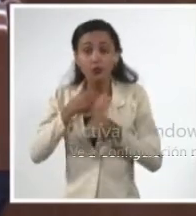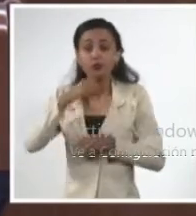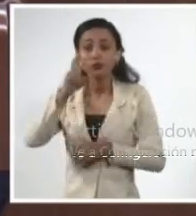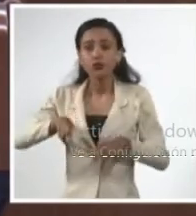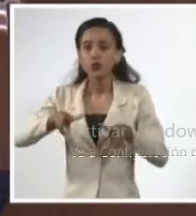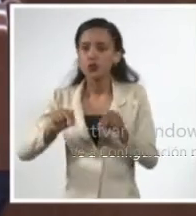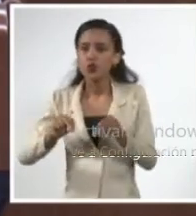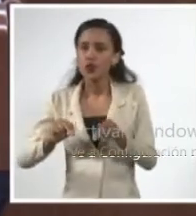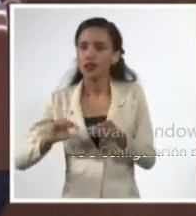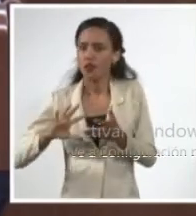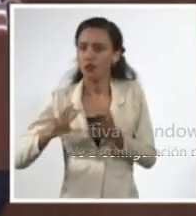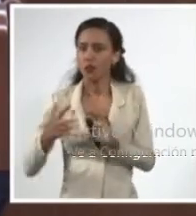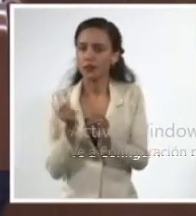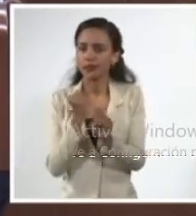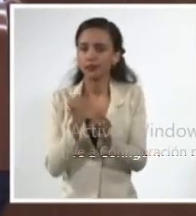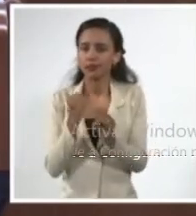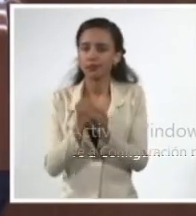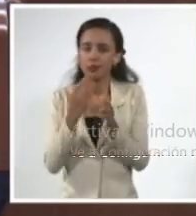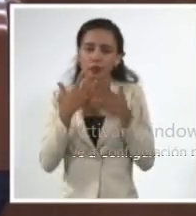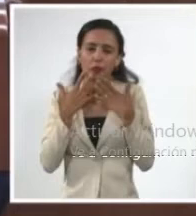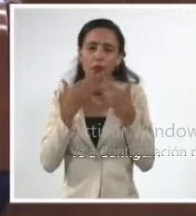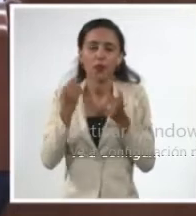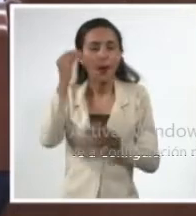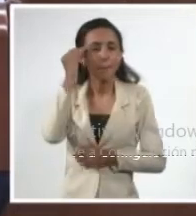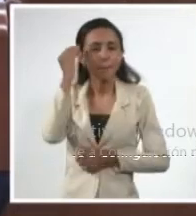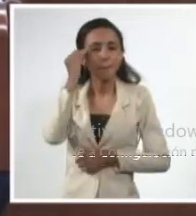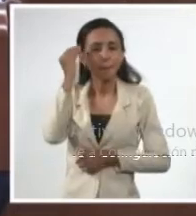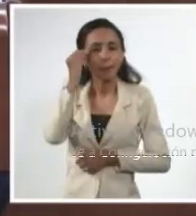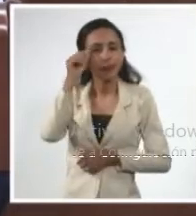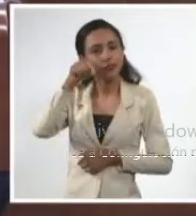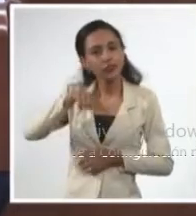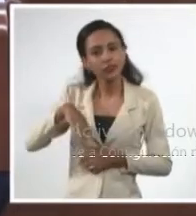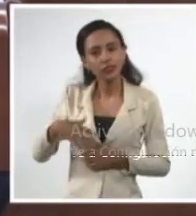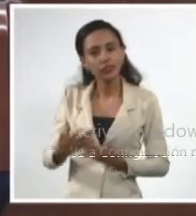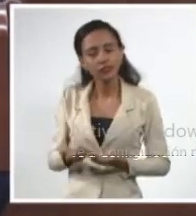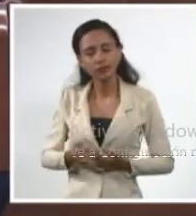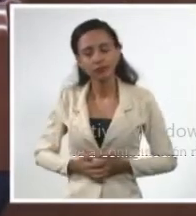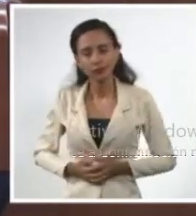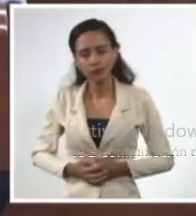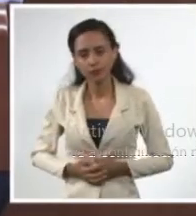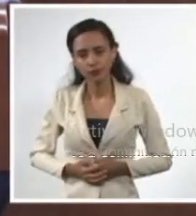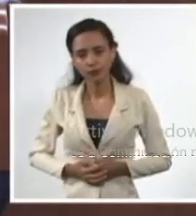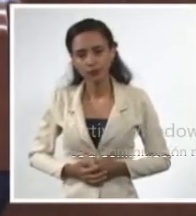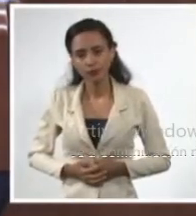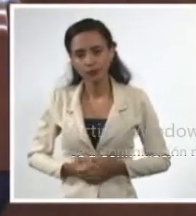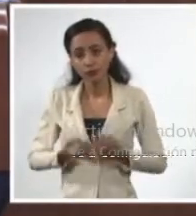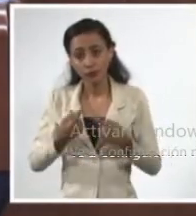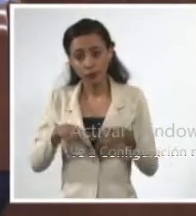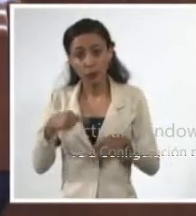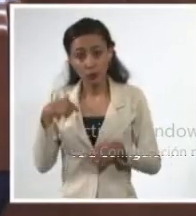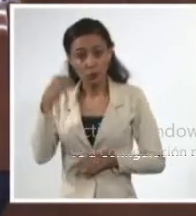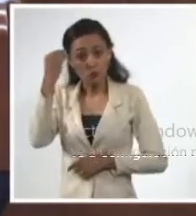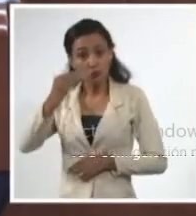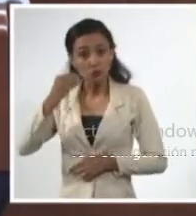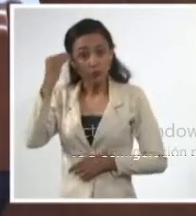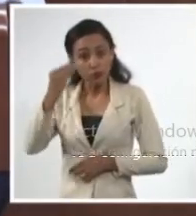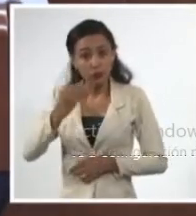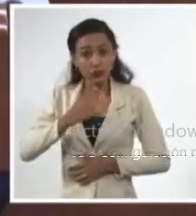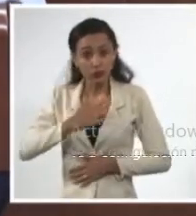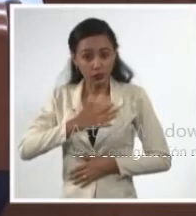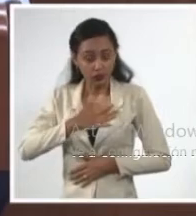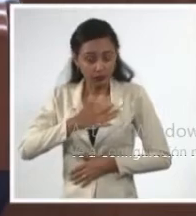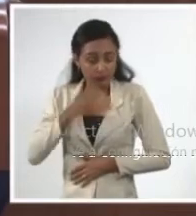nuevas oportunidades, el mejoramiento del aprendizaje y la puesta en práctica de cambio. No obstante, consideramos, nuestra